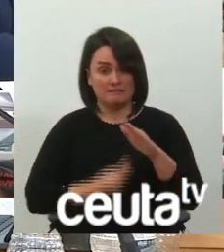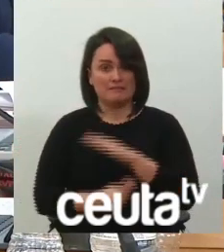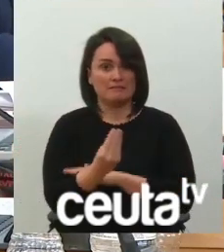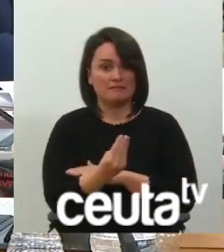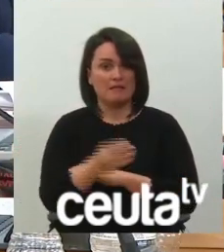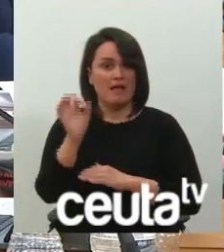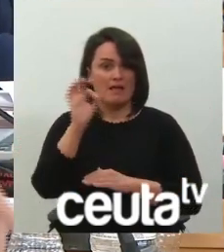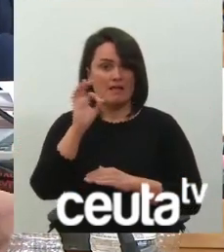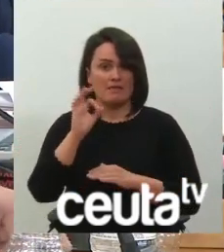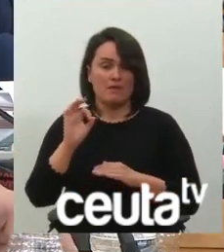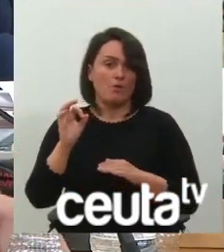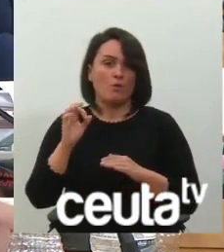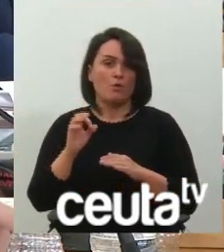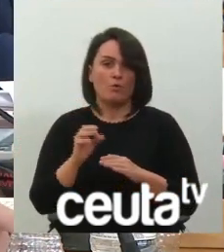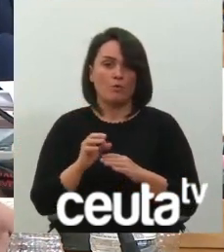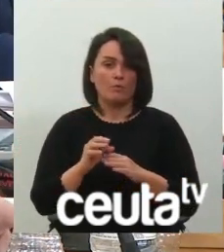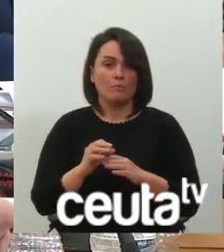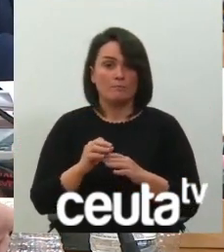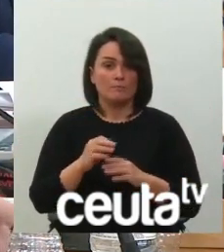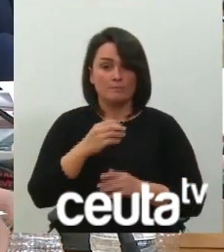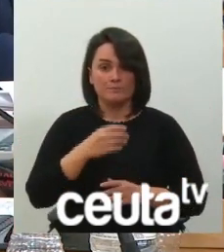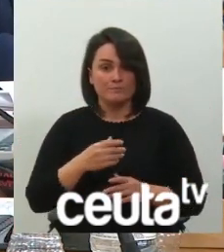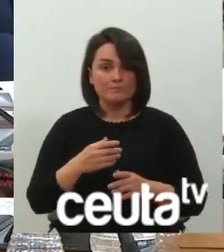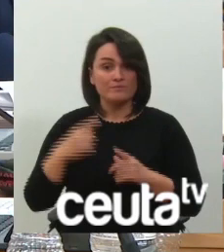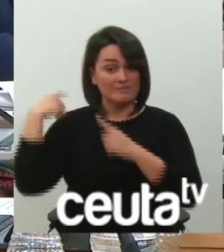plantean venir a la ciudad